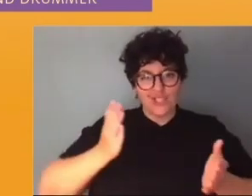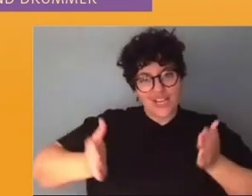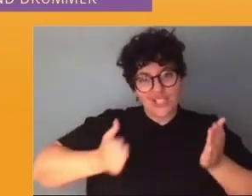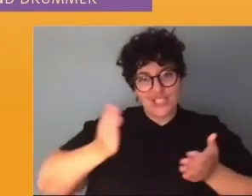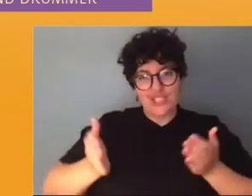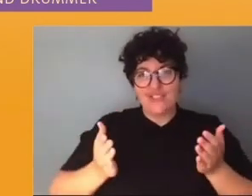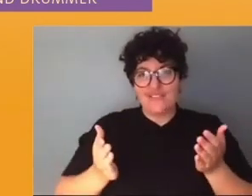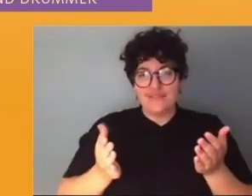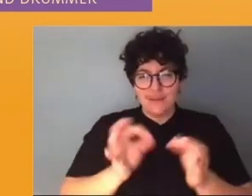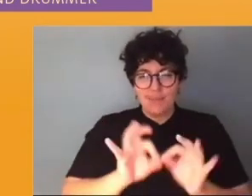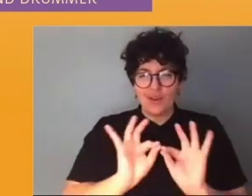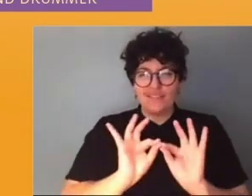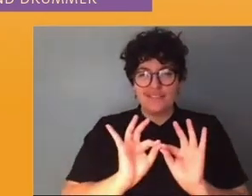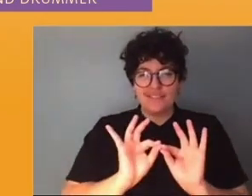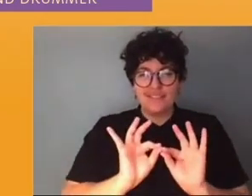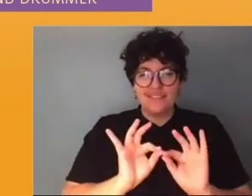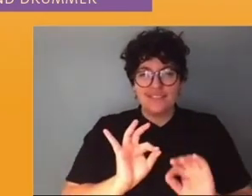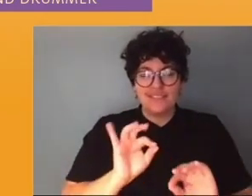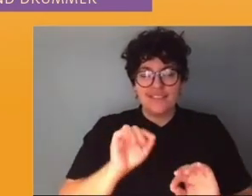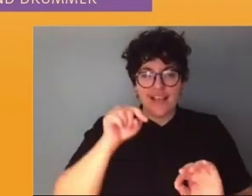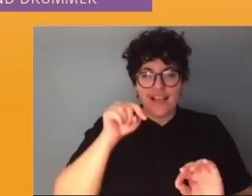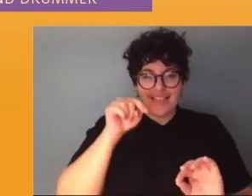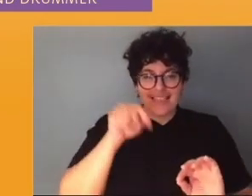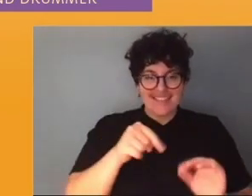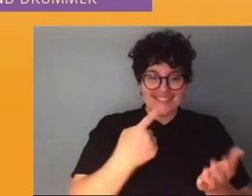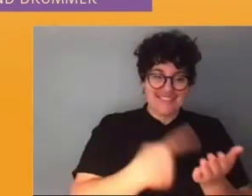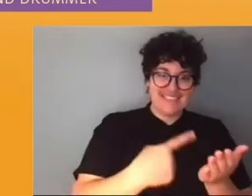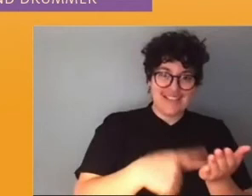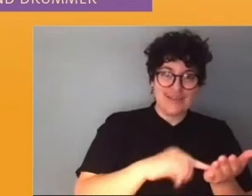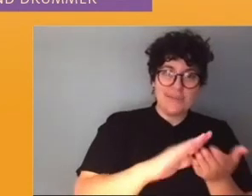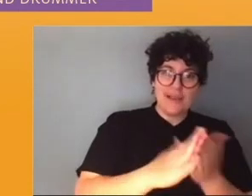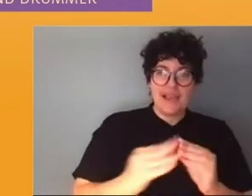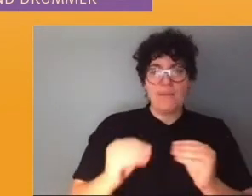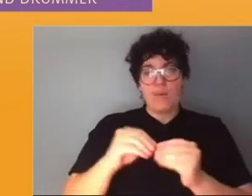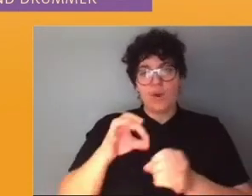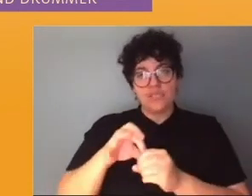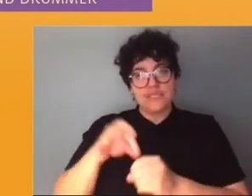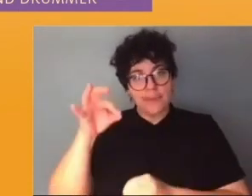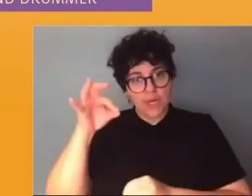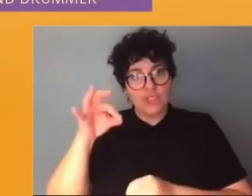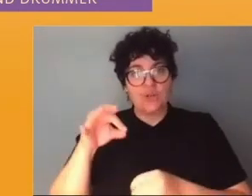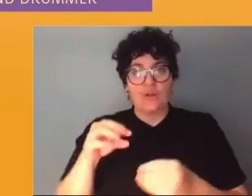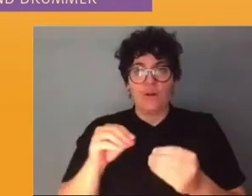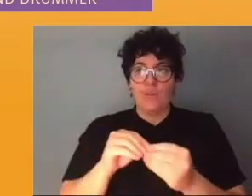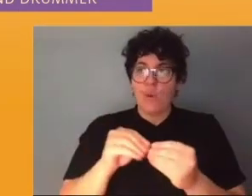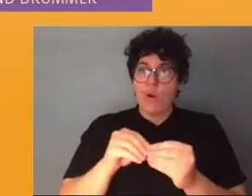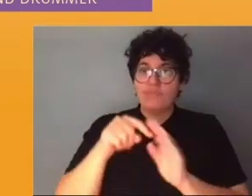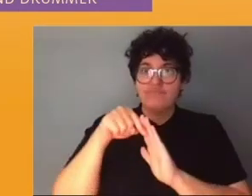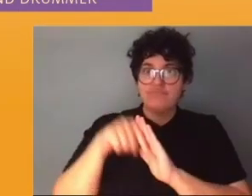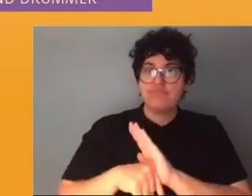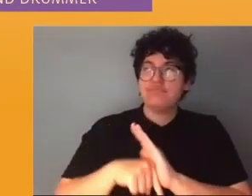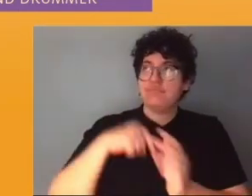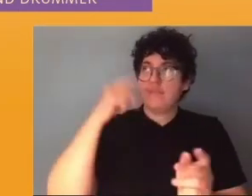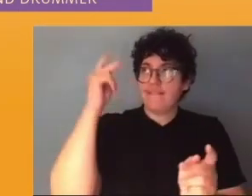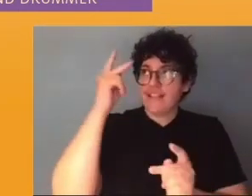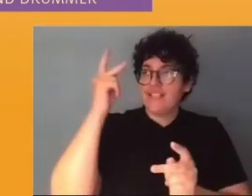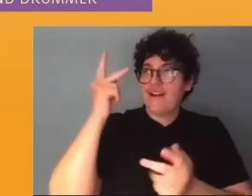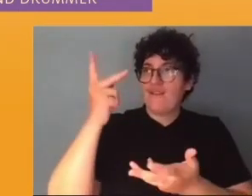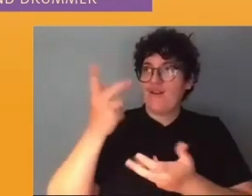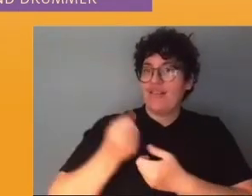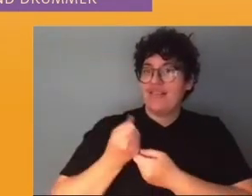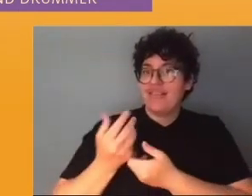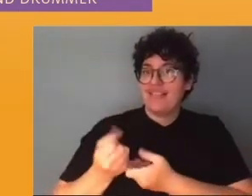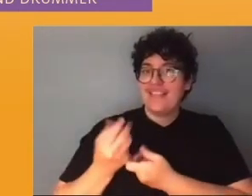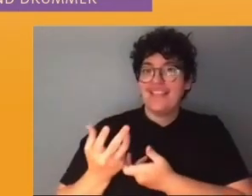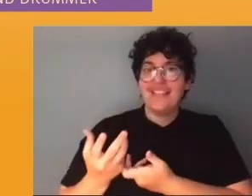Yo sé que esta discusión trascendió algo más espiritual y profundo y filosófico, pero también creo que